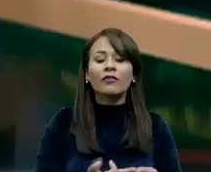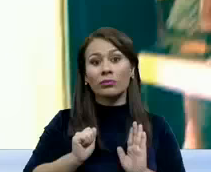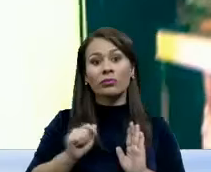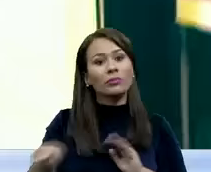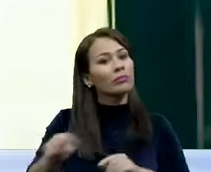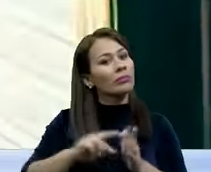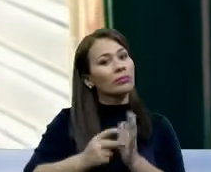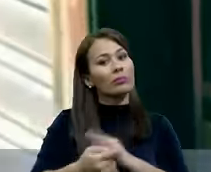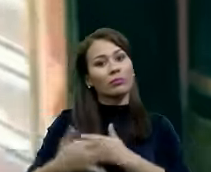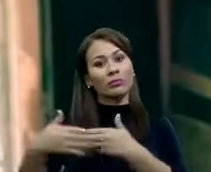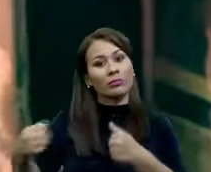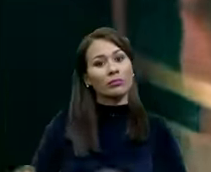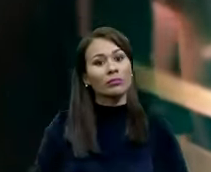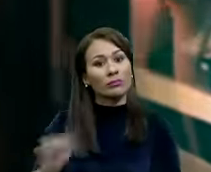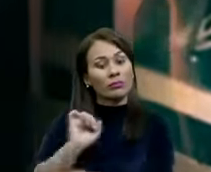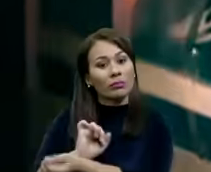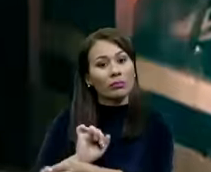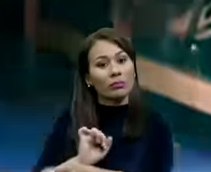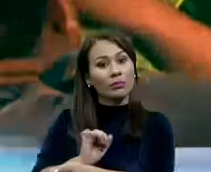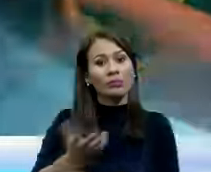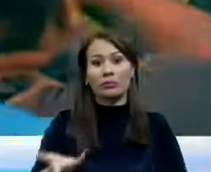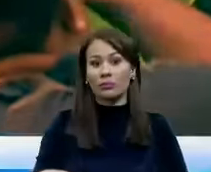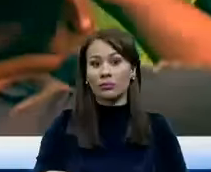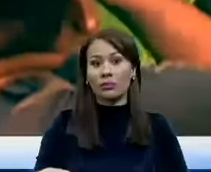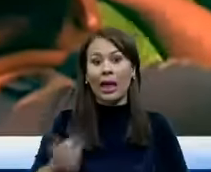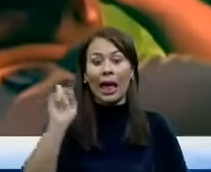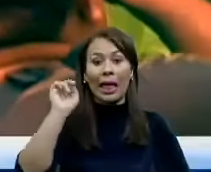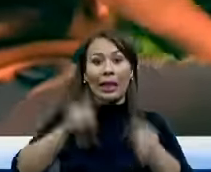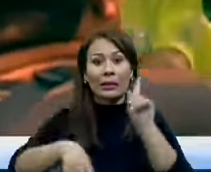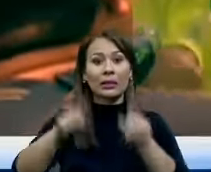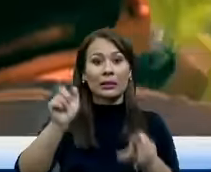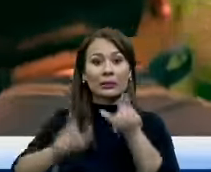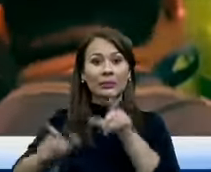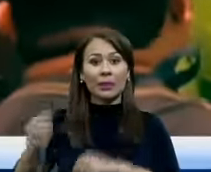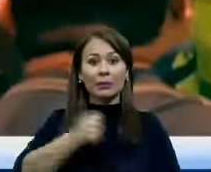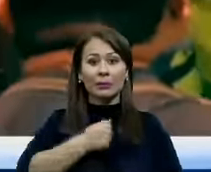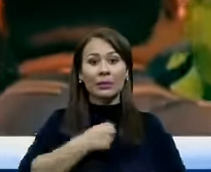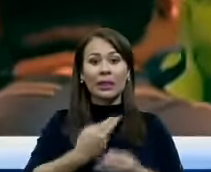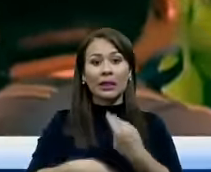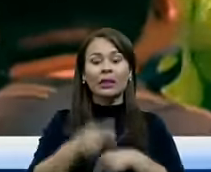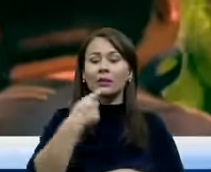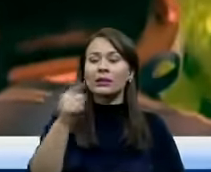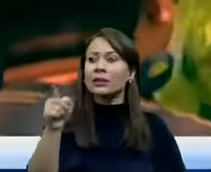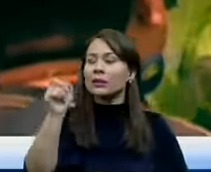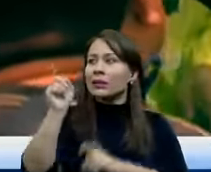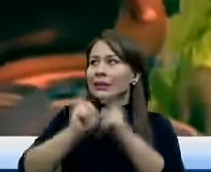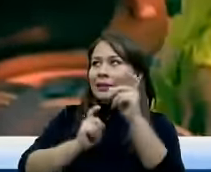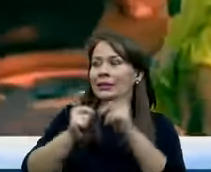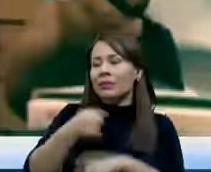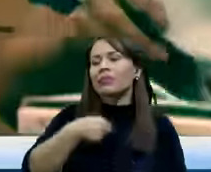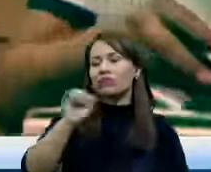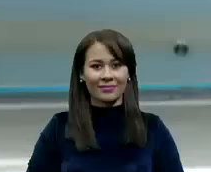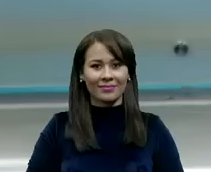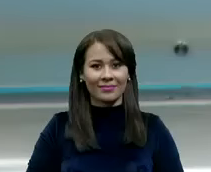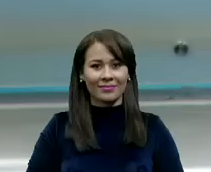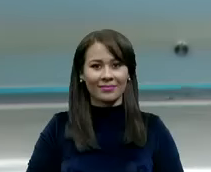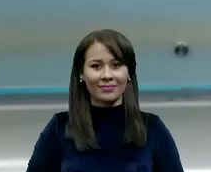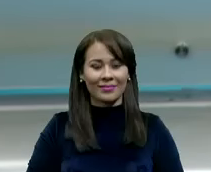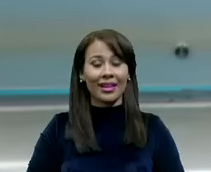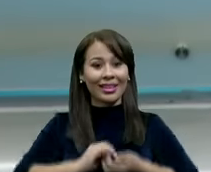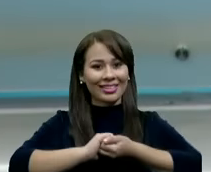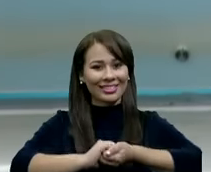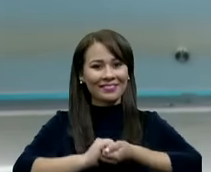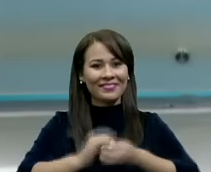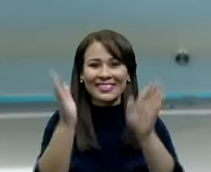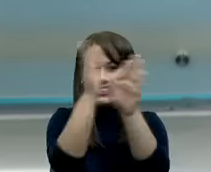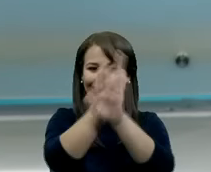De manera pues que estamos hablando de un delito de receptación. Algunos propietarios de negocios expresaron su satisfacción. Amigos,